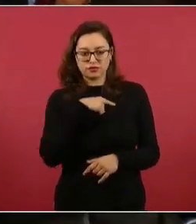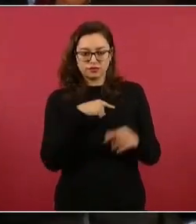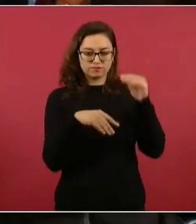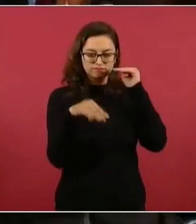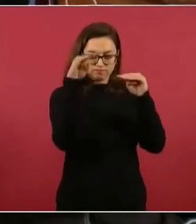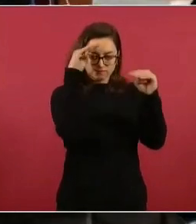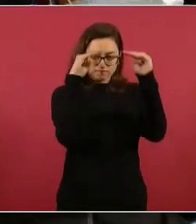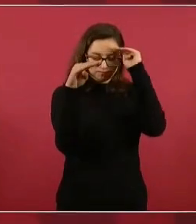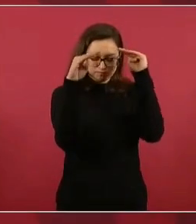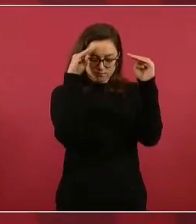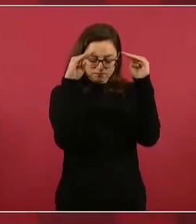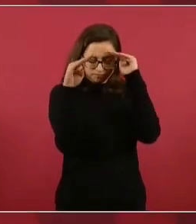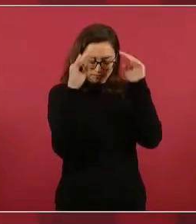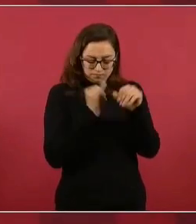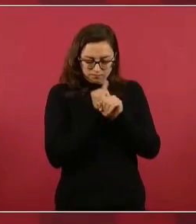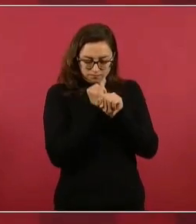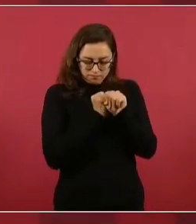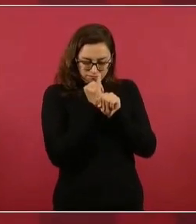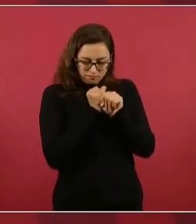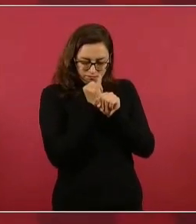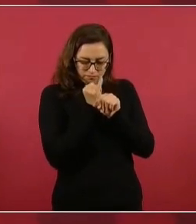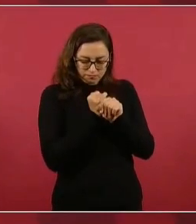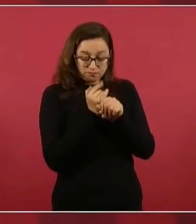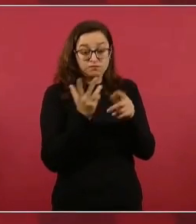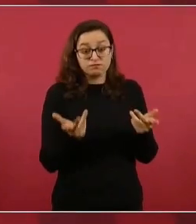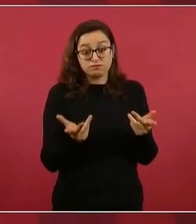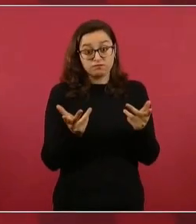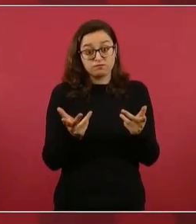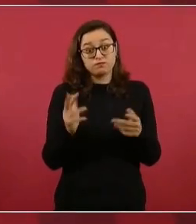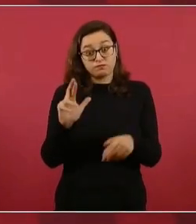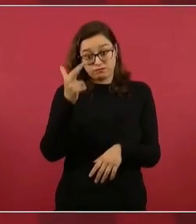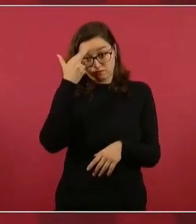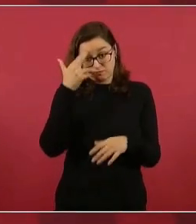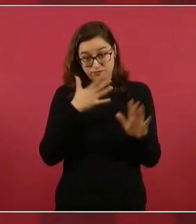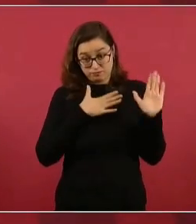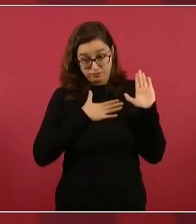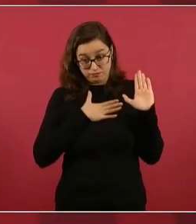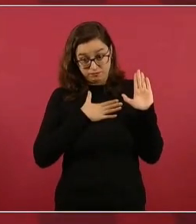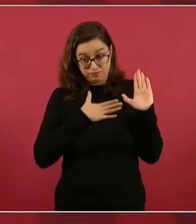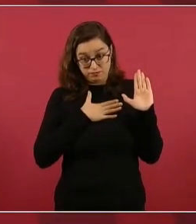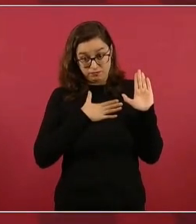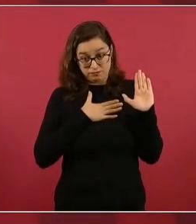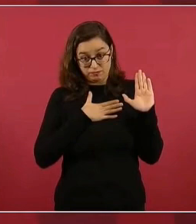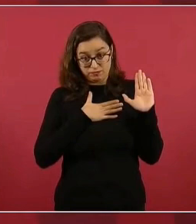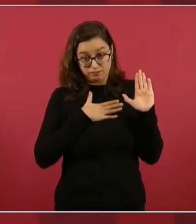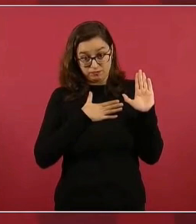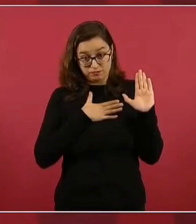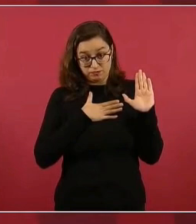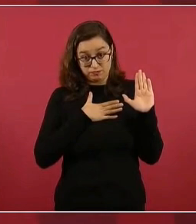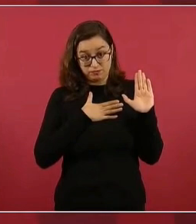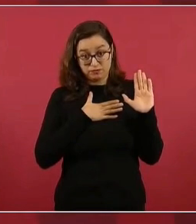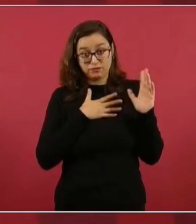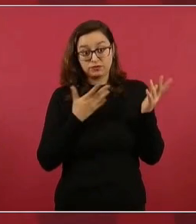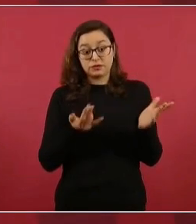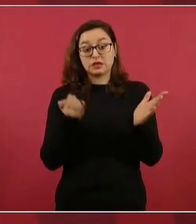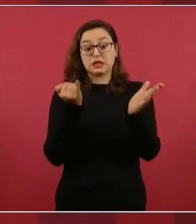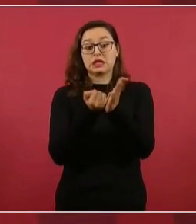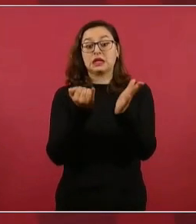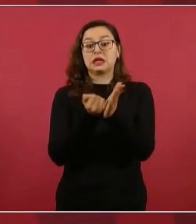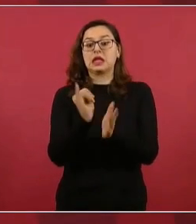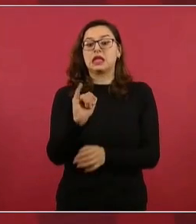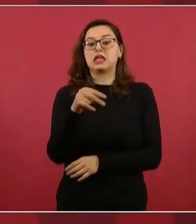mi compromiso fue que no iban a aumentar los precios por encima de la